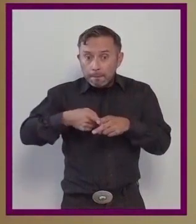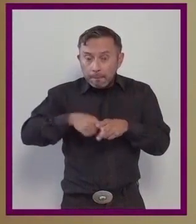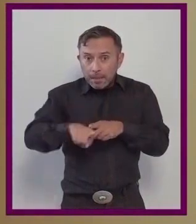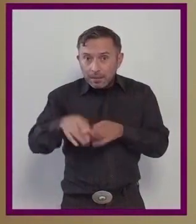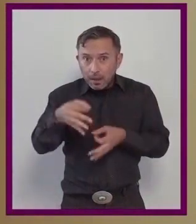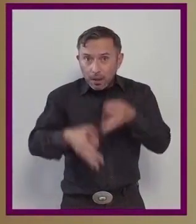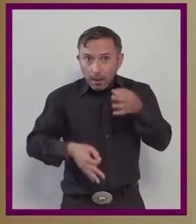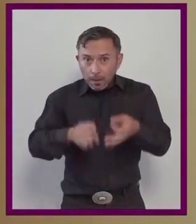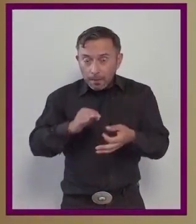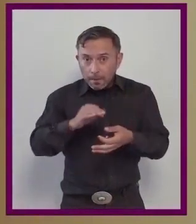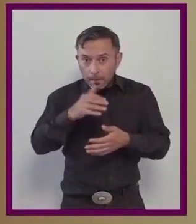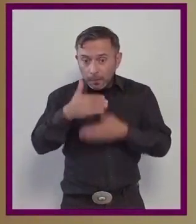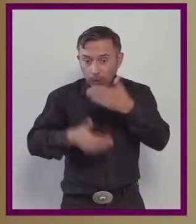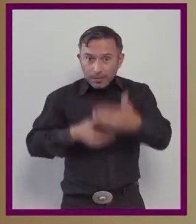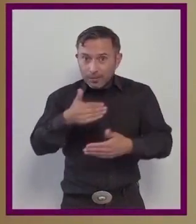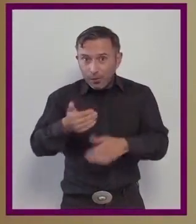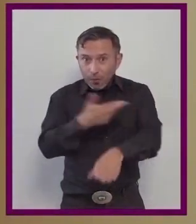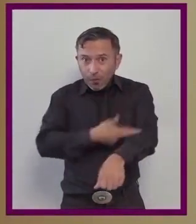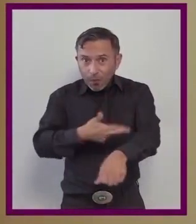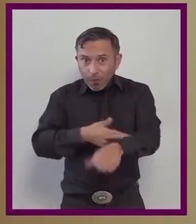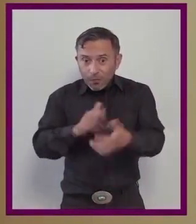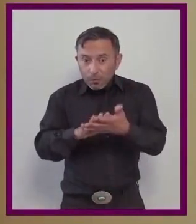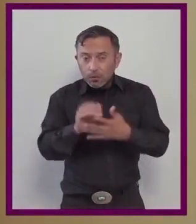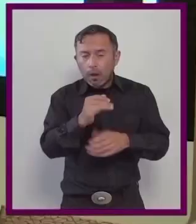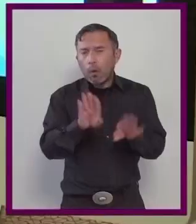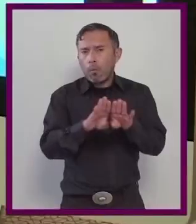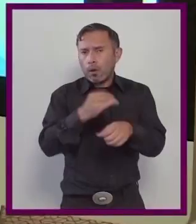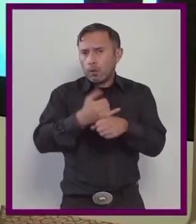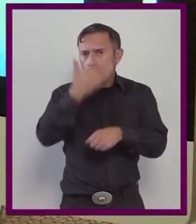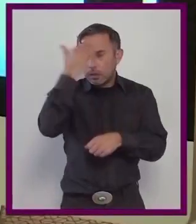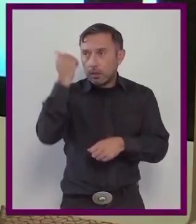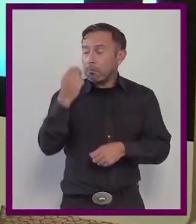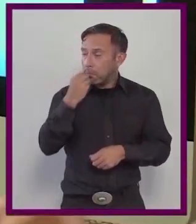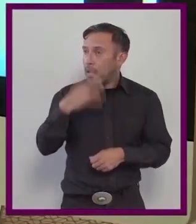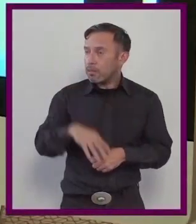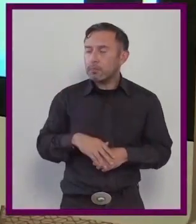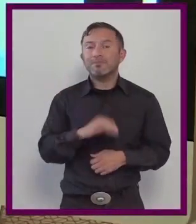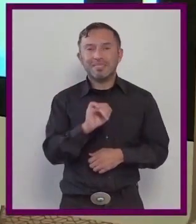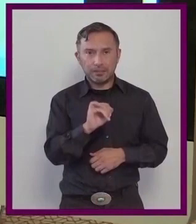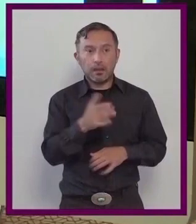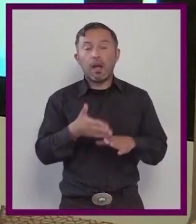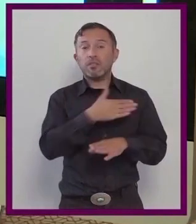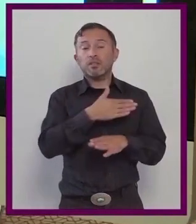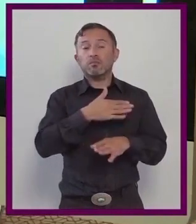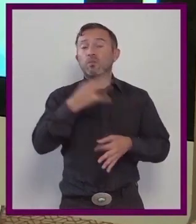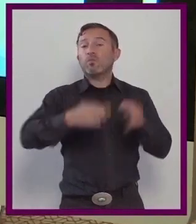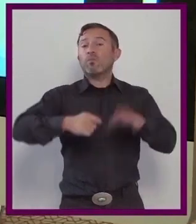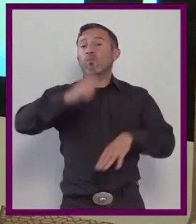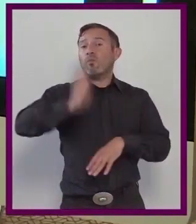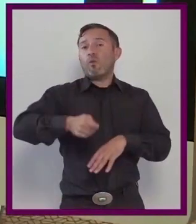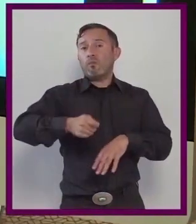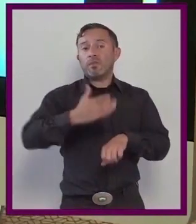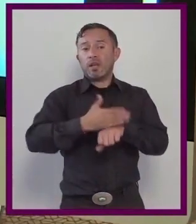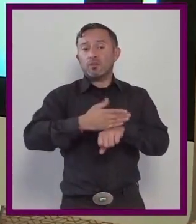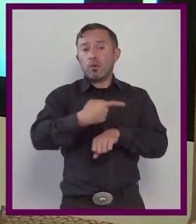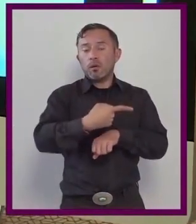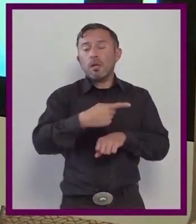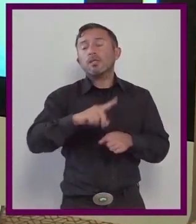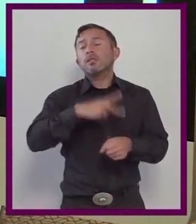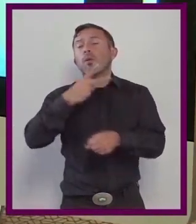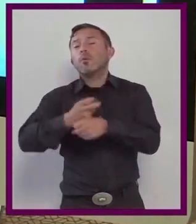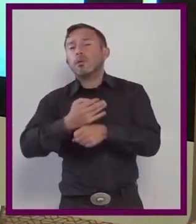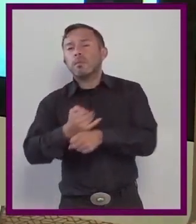y empieza su proceso. Está muy padre esta evolución, definitivamente. Exactamente. Antes era primero lo sentencio y